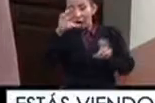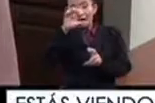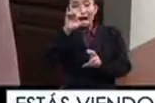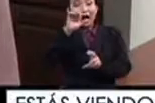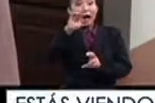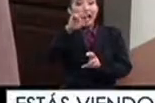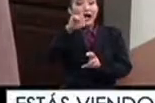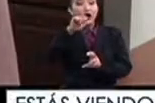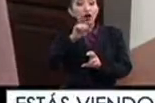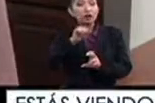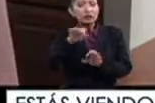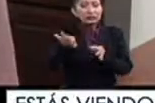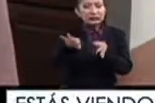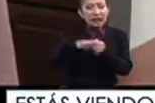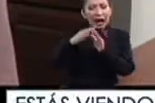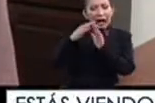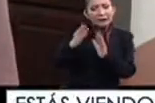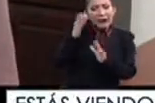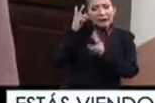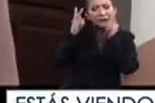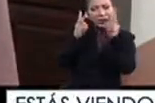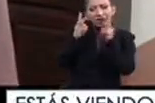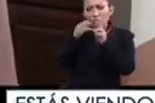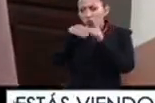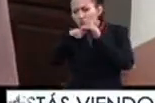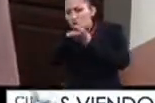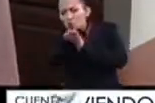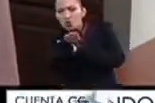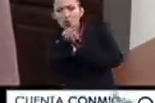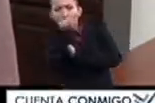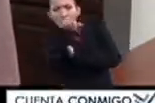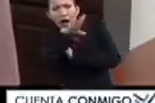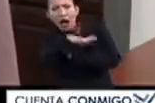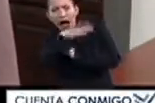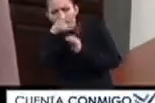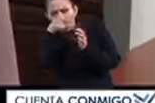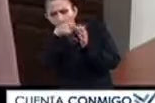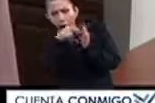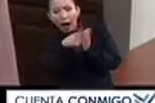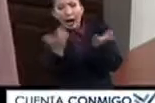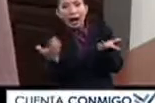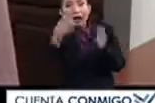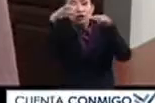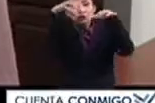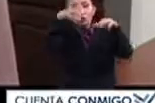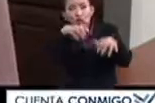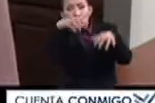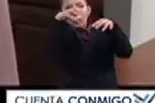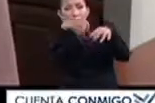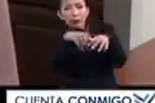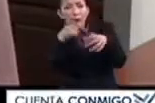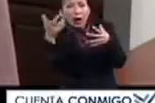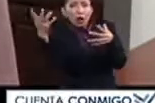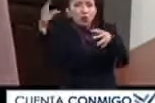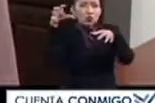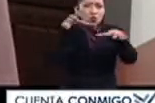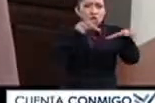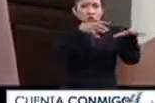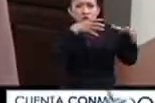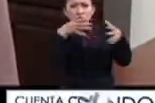Carlos, cerca de la casa visitábamos un rincón donde anudaba la lluvia su más recia